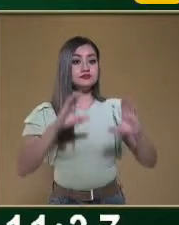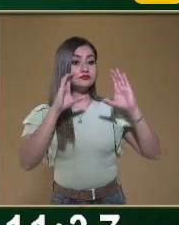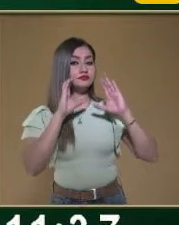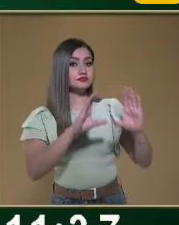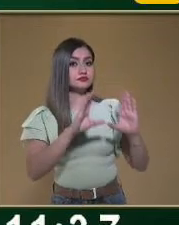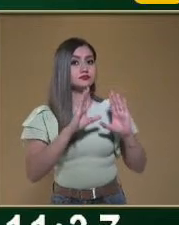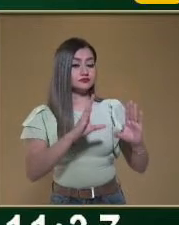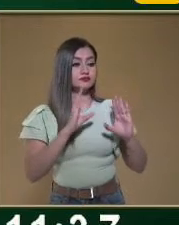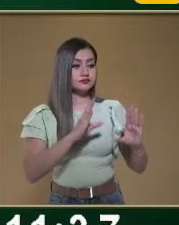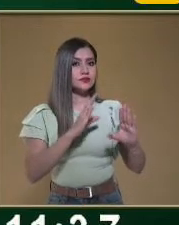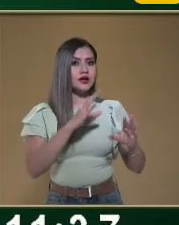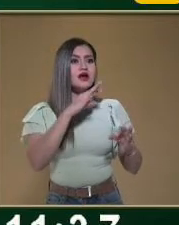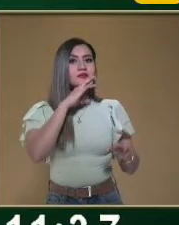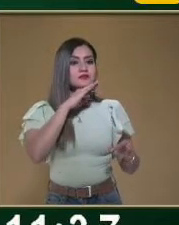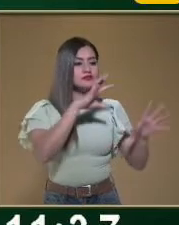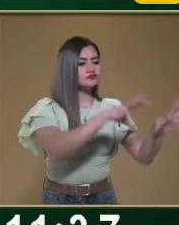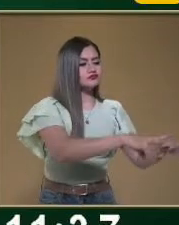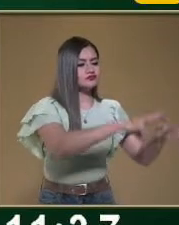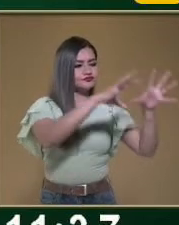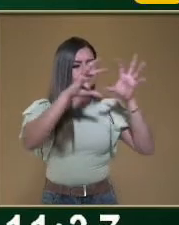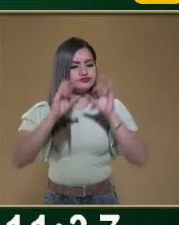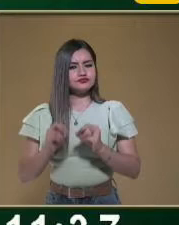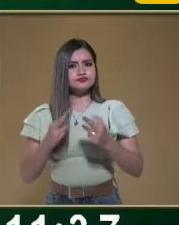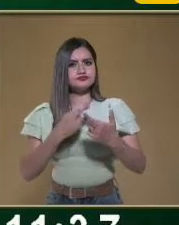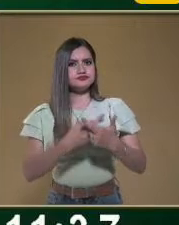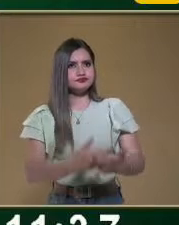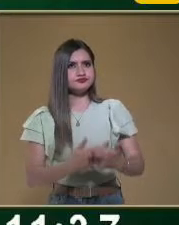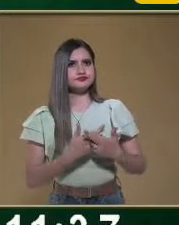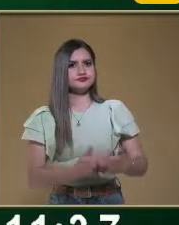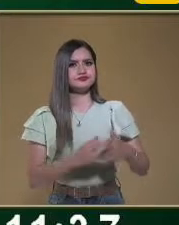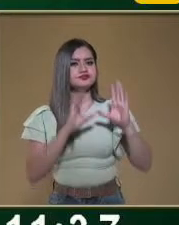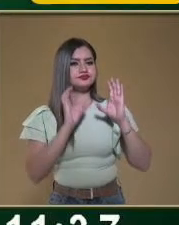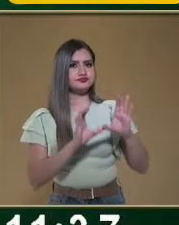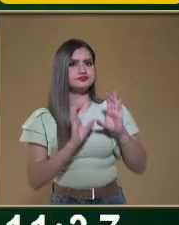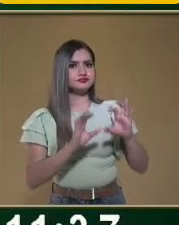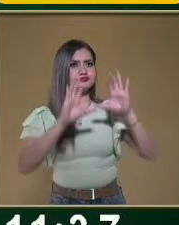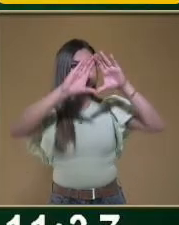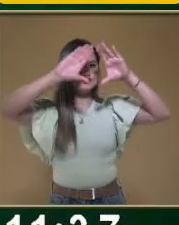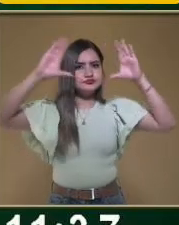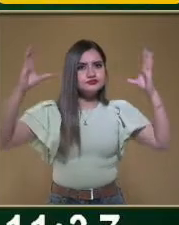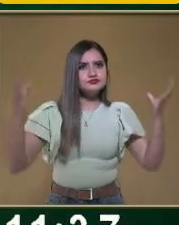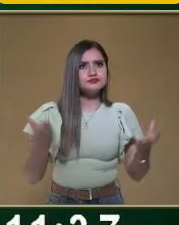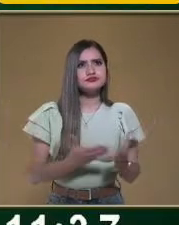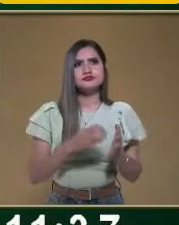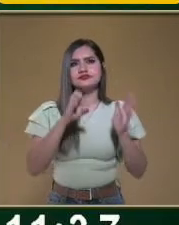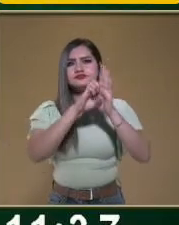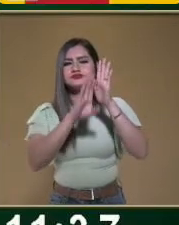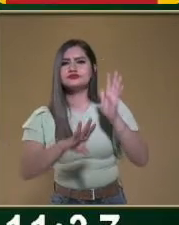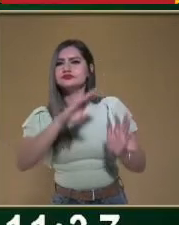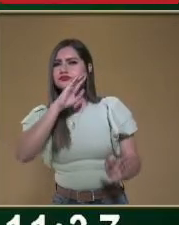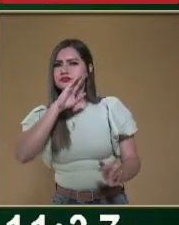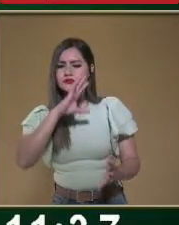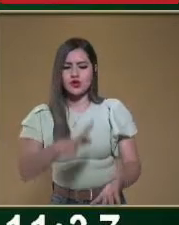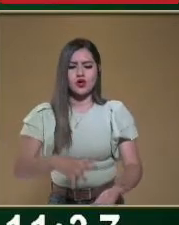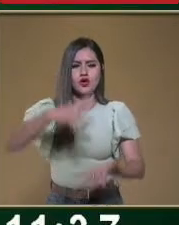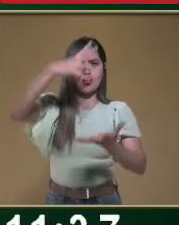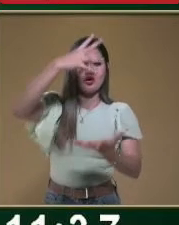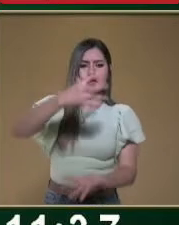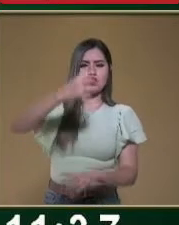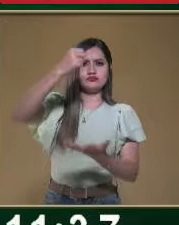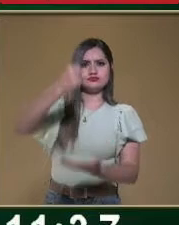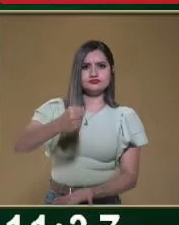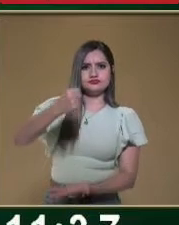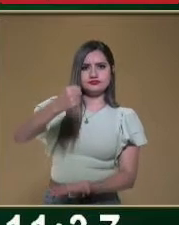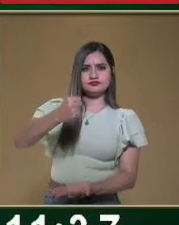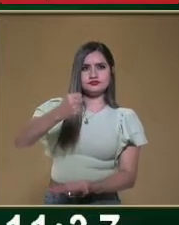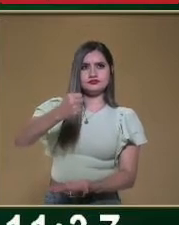el planeta. Y luego viene la imagen ahí de la mamá abriendo la bolsa y esa bolsa tiene ahí el signo de reciclado